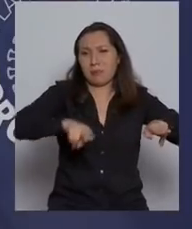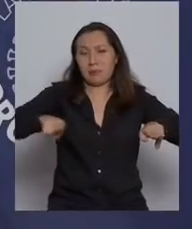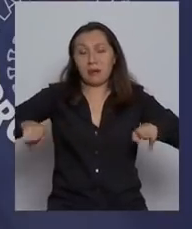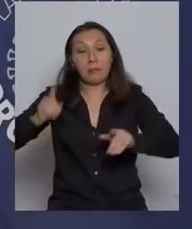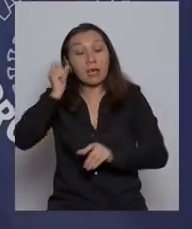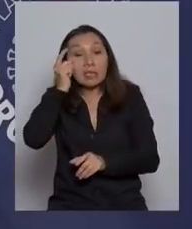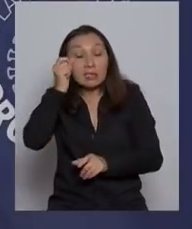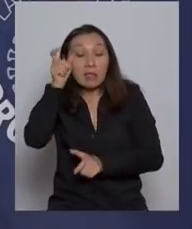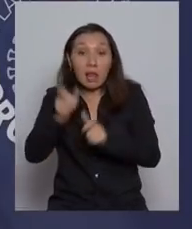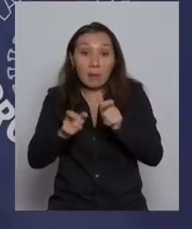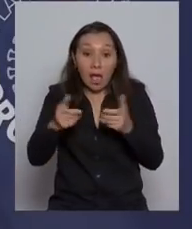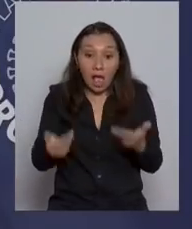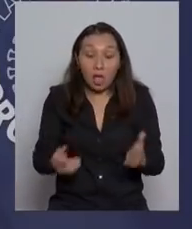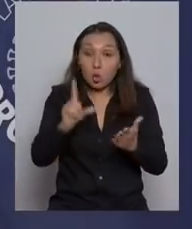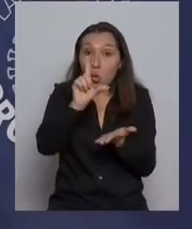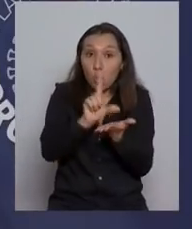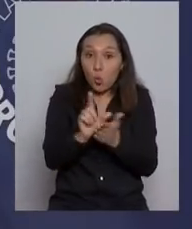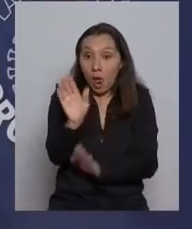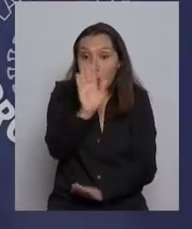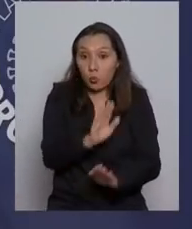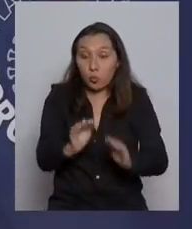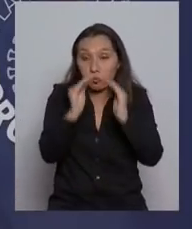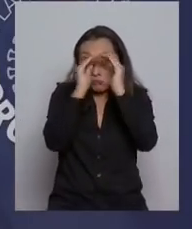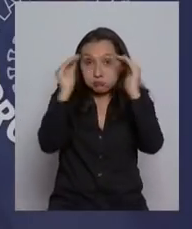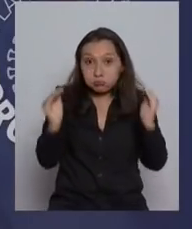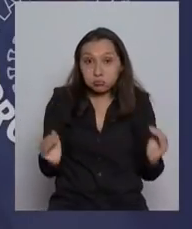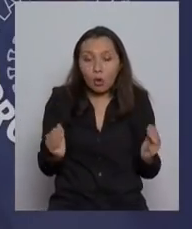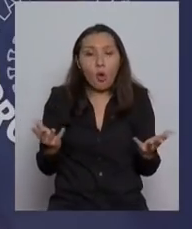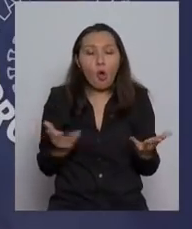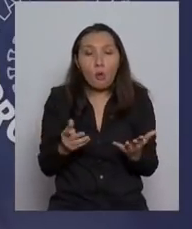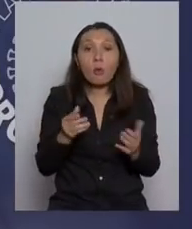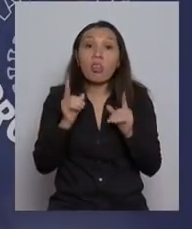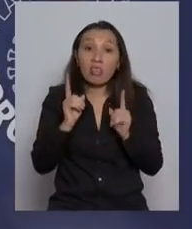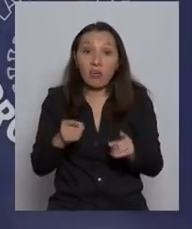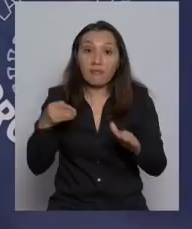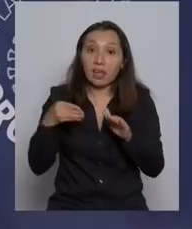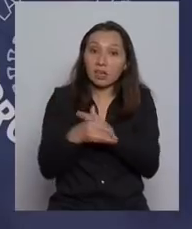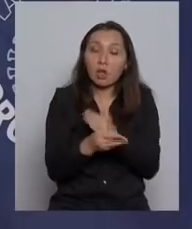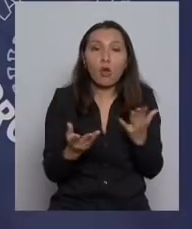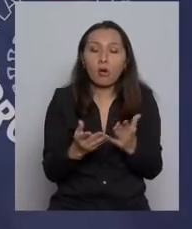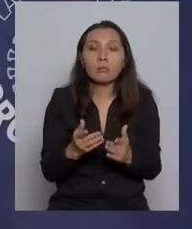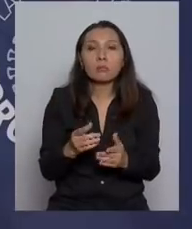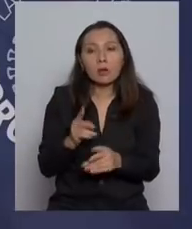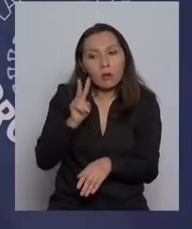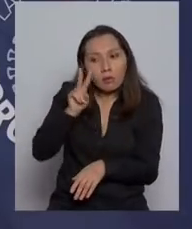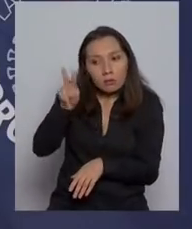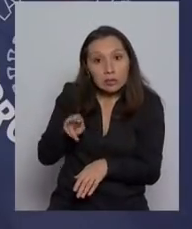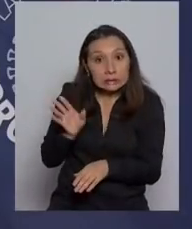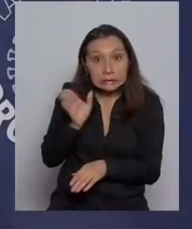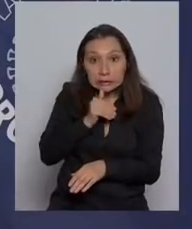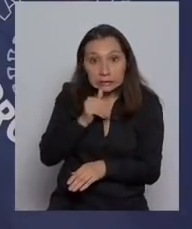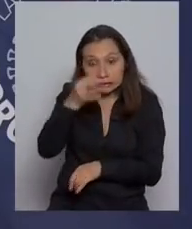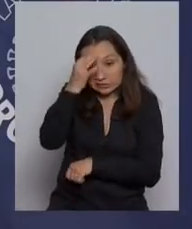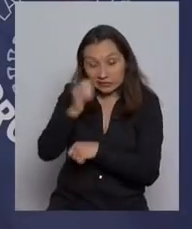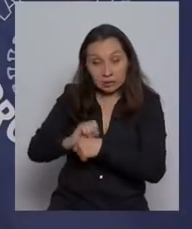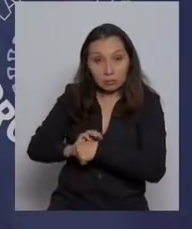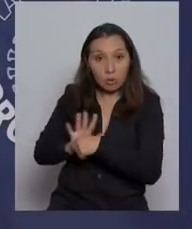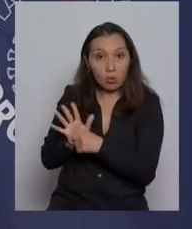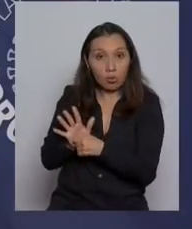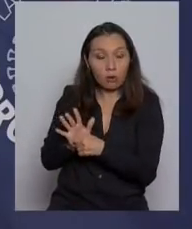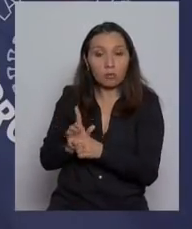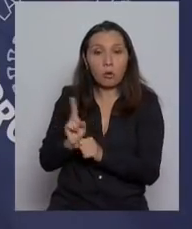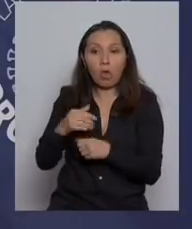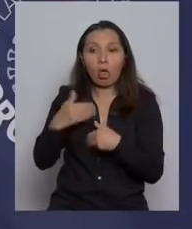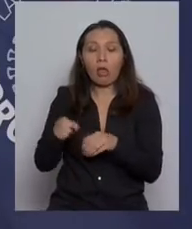que estas personas en estos lugares protegidos tienen como condición para estar ahí no estar contagiadas de coronavirus y